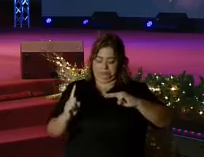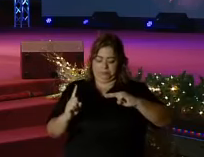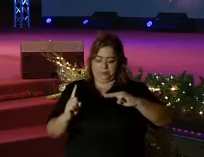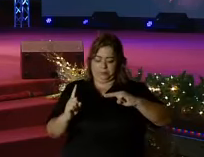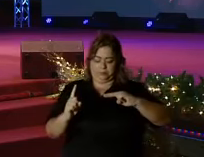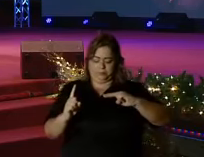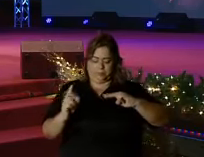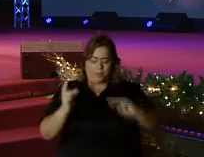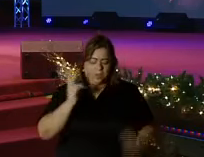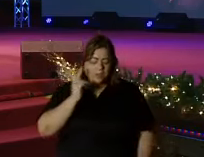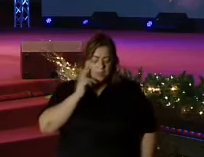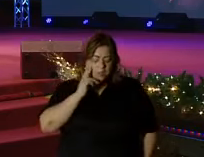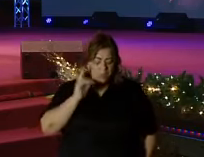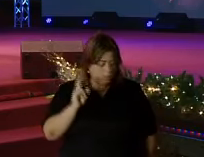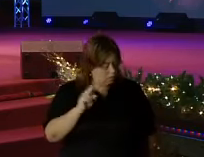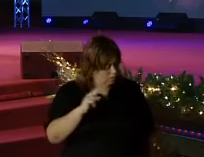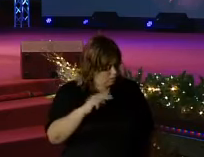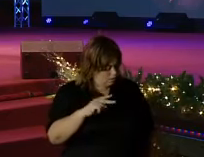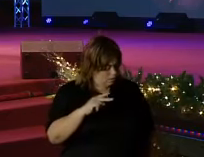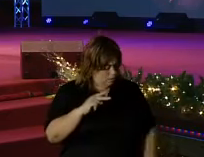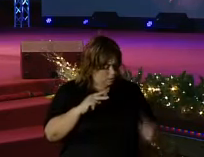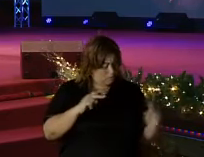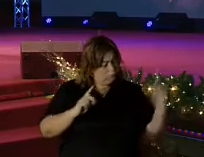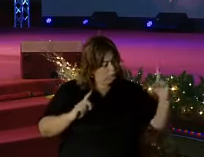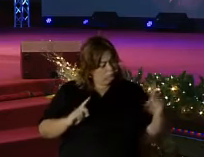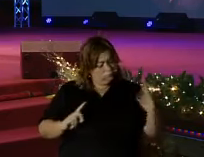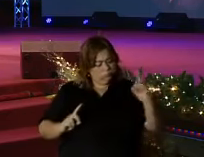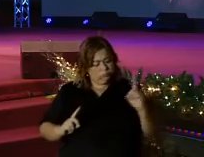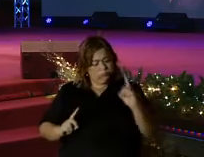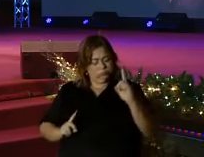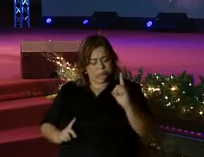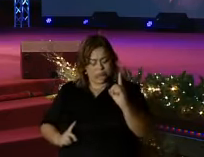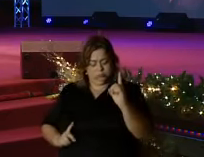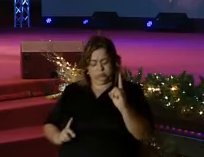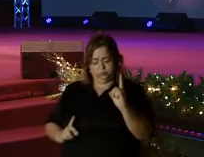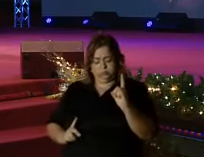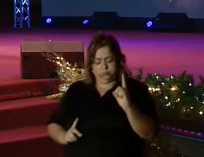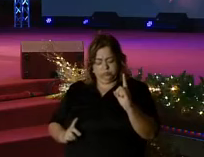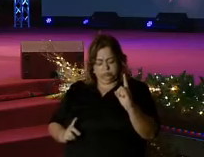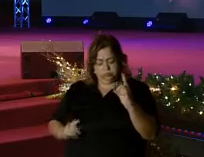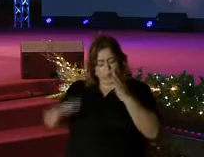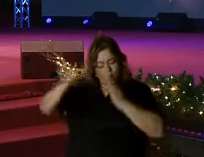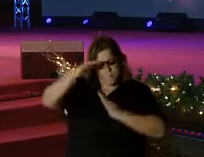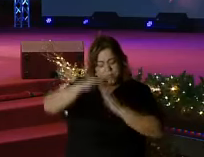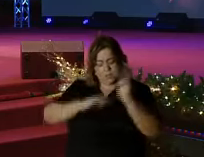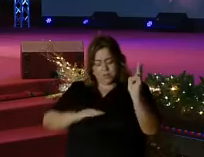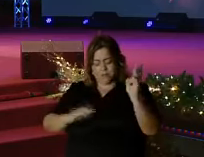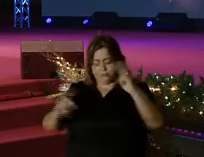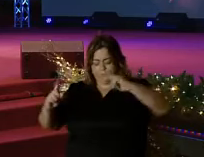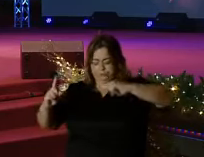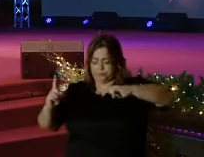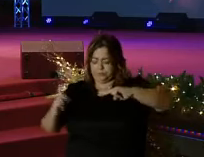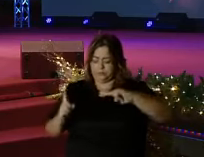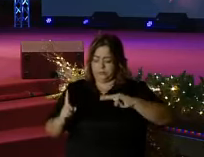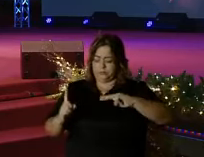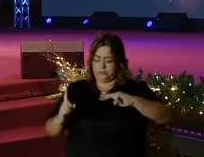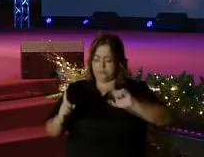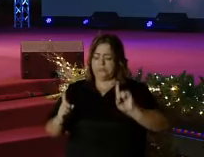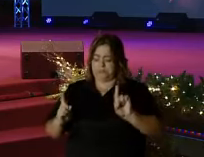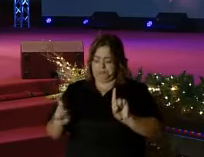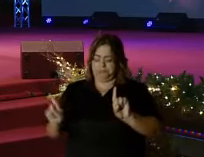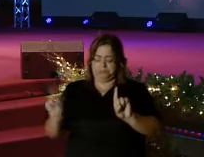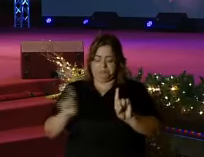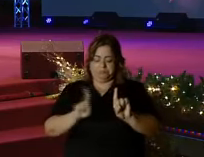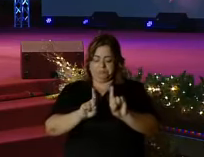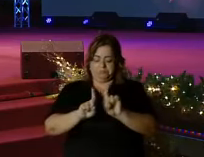este hombre que de momento viene con esa condición así tan humillado. Dice la Biblia que Jesús se fue con él, pero